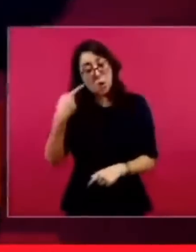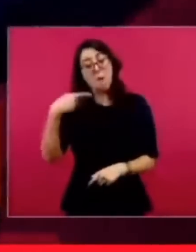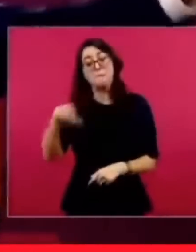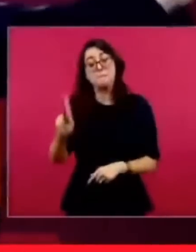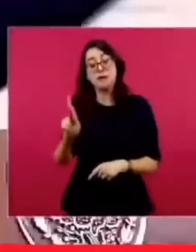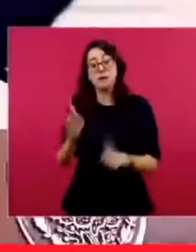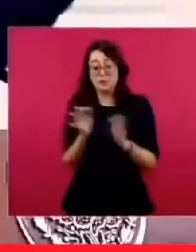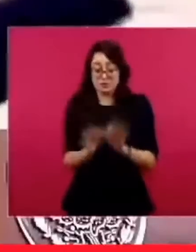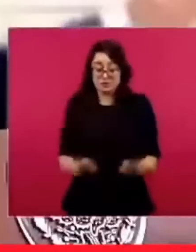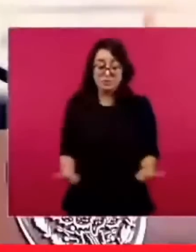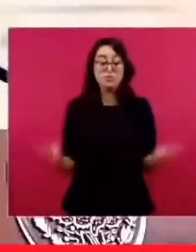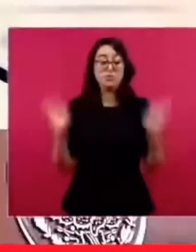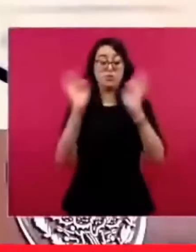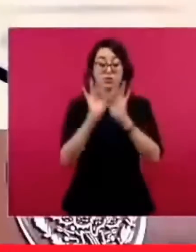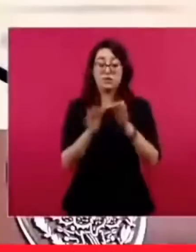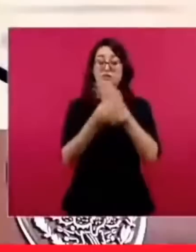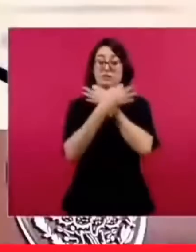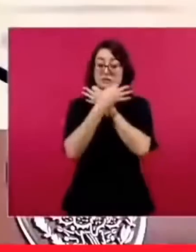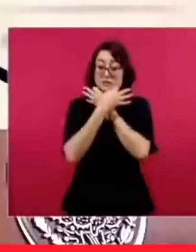Pero es muy importante